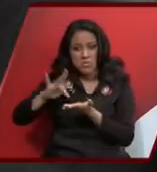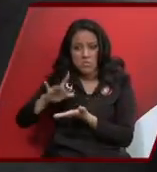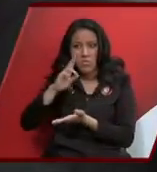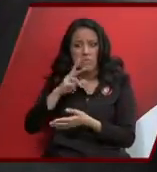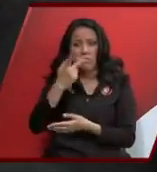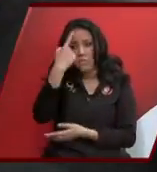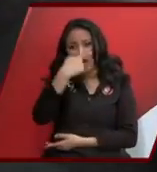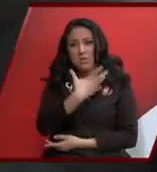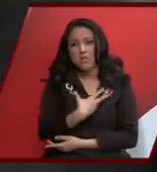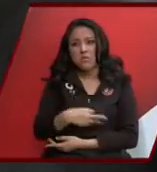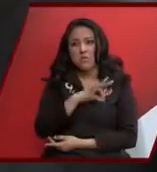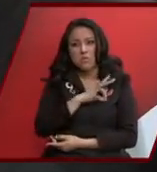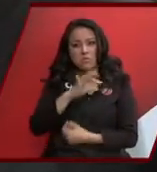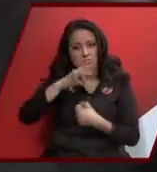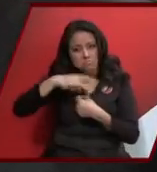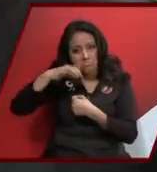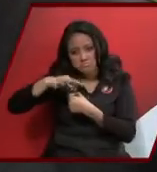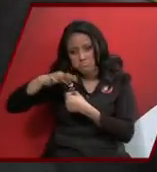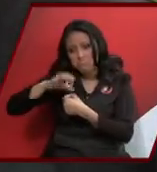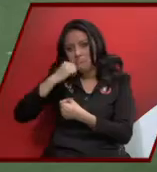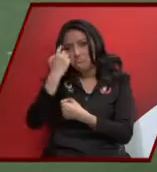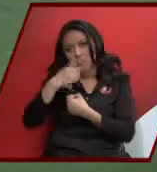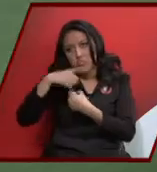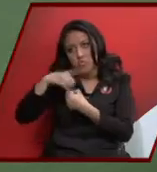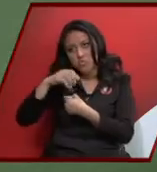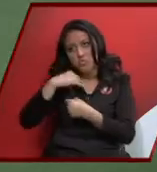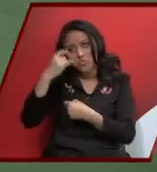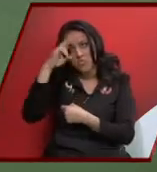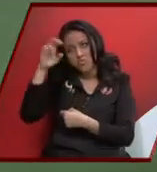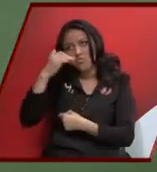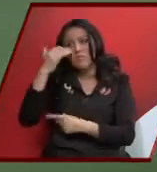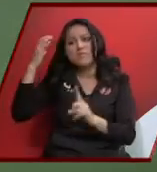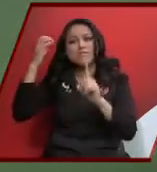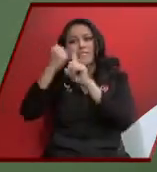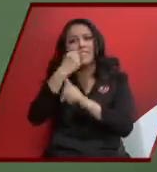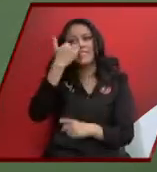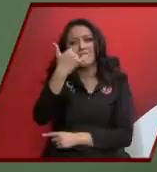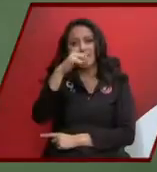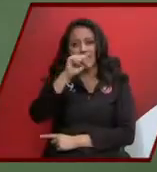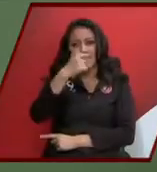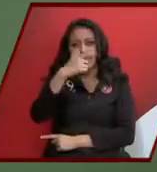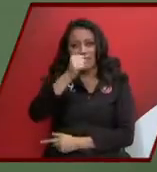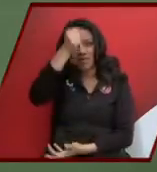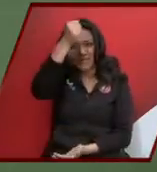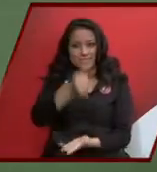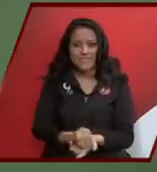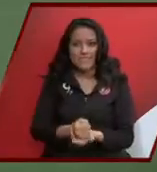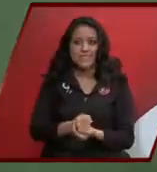hijo para que cumpla el sueño que tiene. Yesenia Santiago, a quien corresponda.